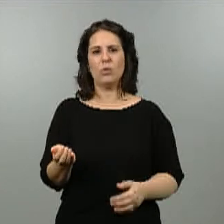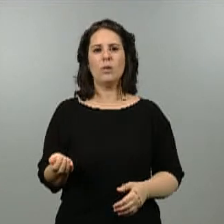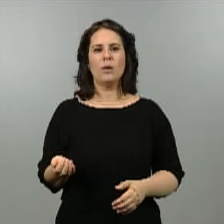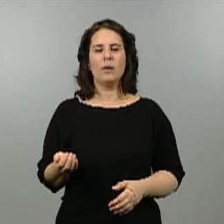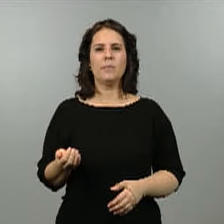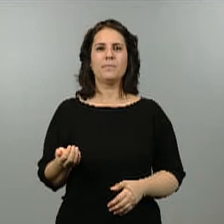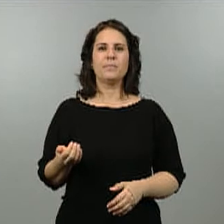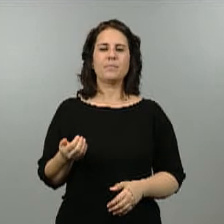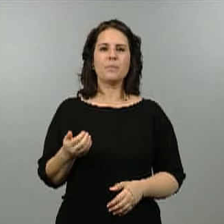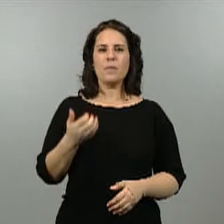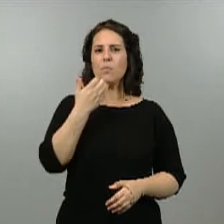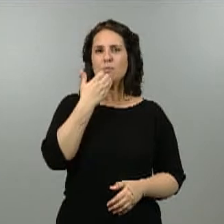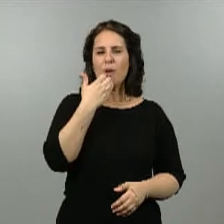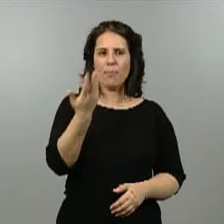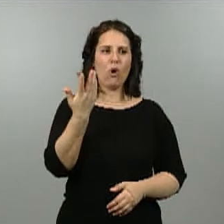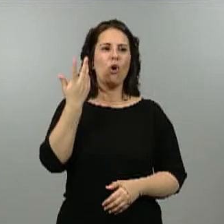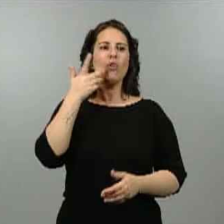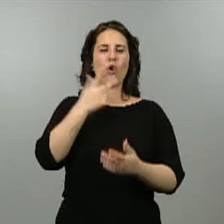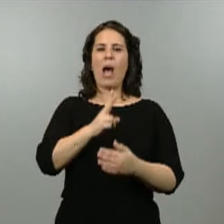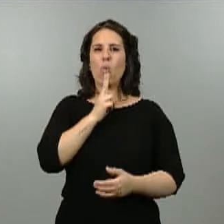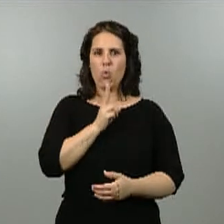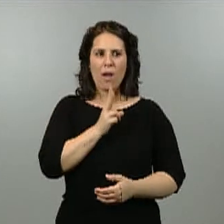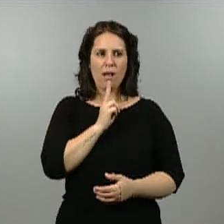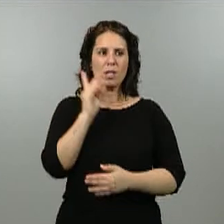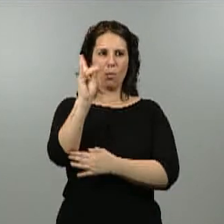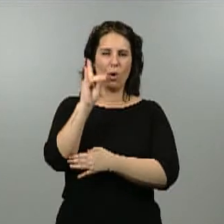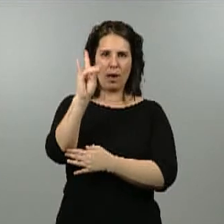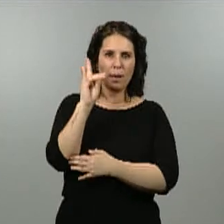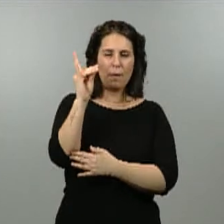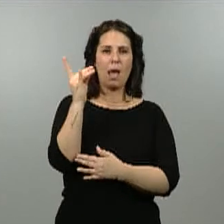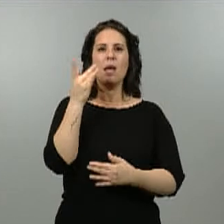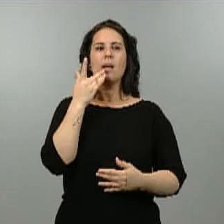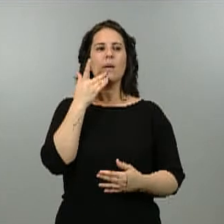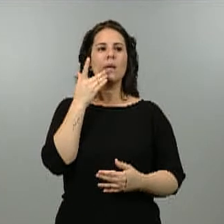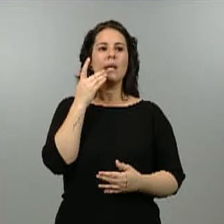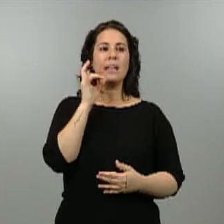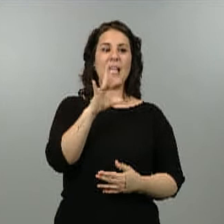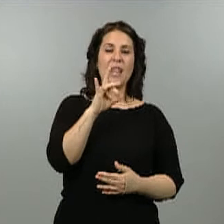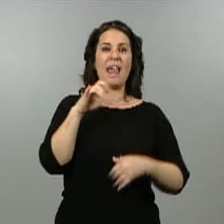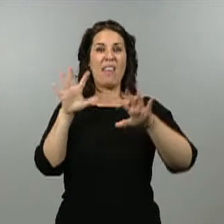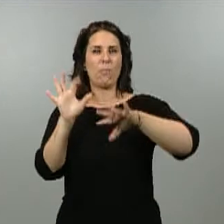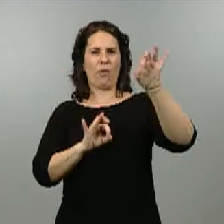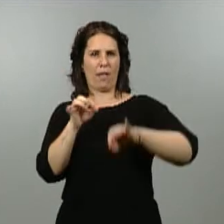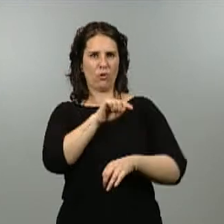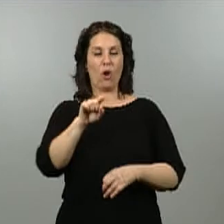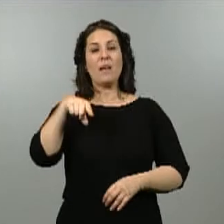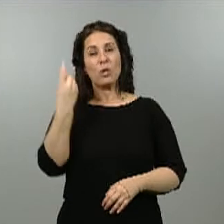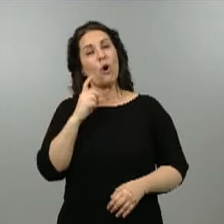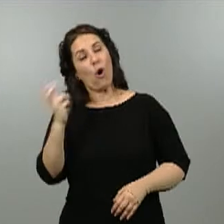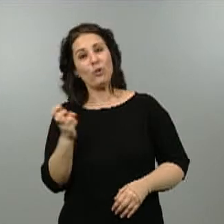decía, Honduras, Bolivia, con incrementos importantes del 15 y 10% respectivamente, y luego ya vienen esos países grandes que hemos mencionado en estos